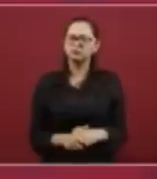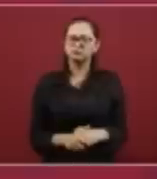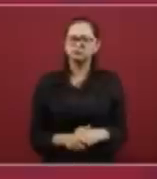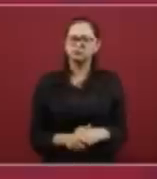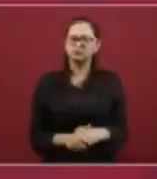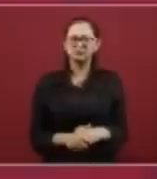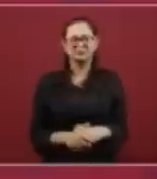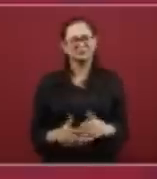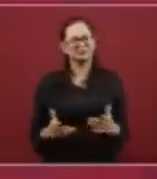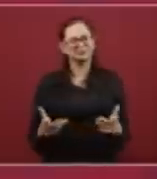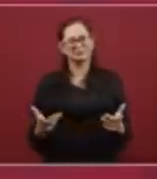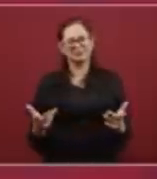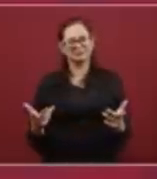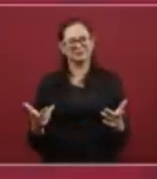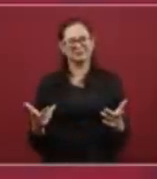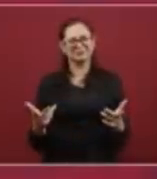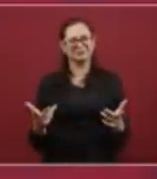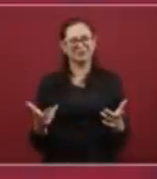Eso no creo